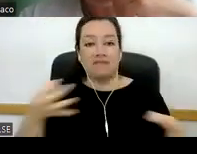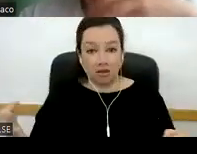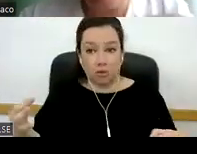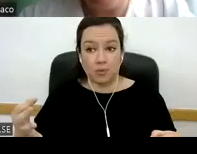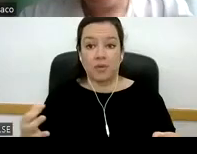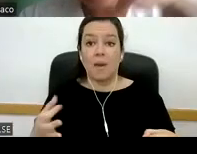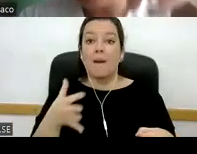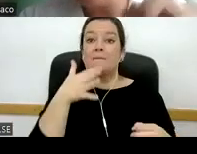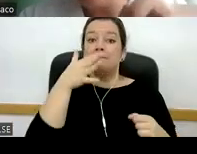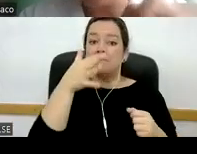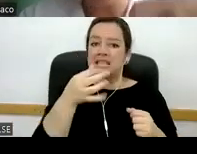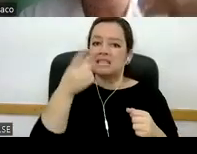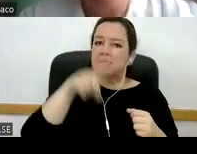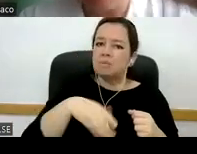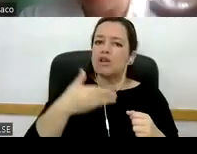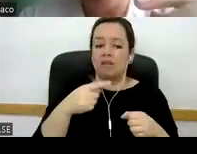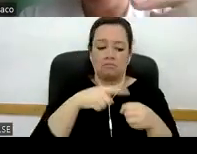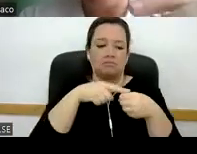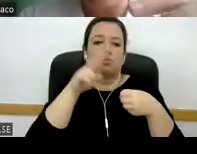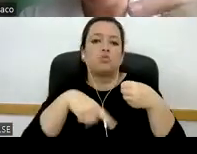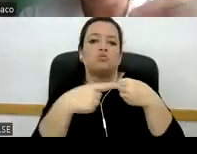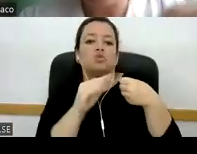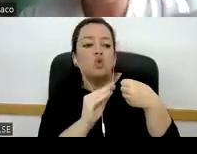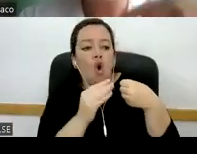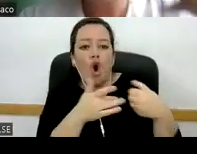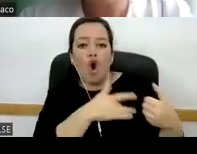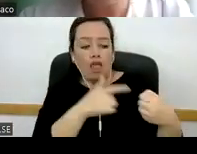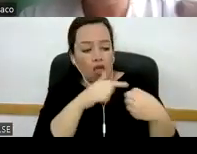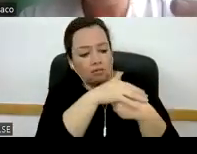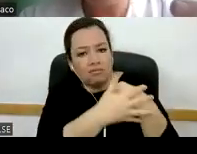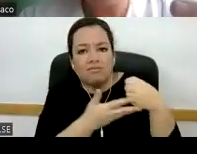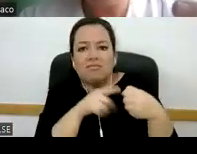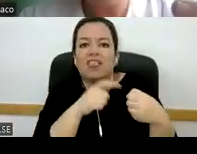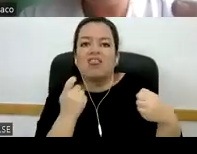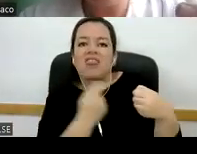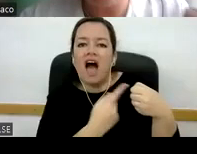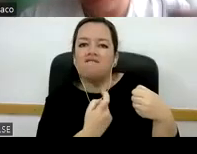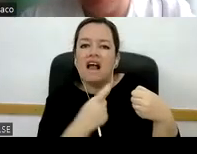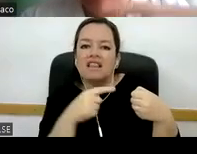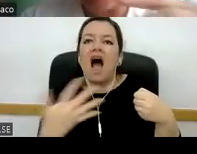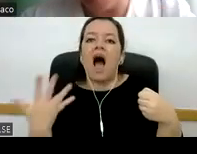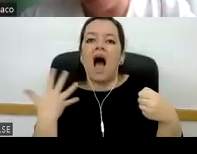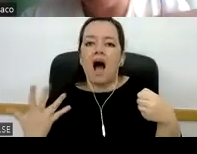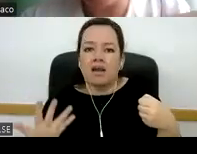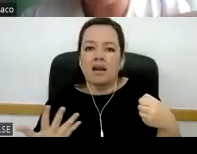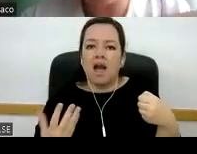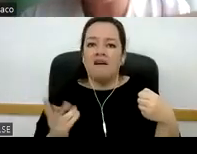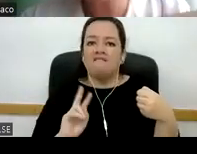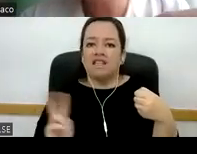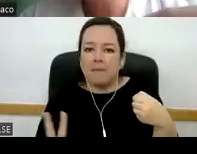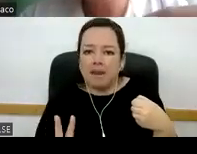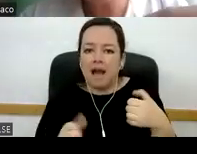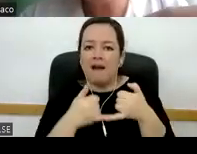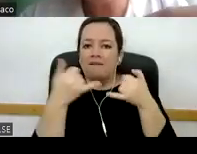luego hemos de entenderlo también como órgano, que recibe su propia irrigación, su propia nutrición a través de las